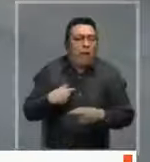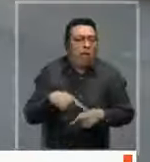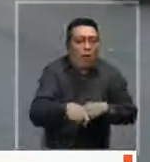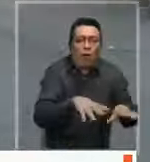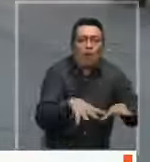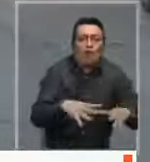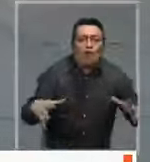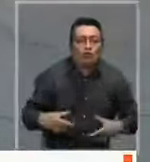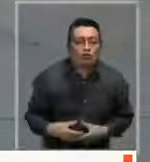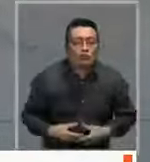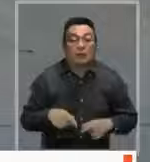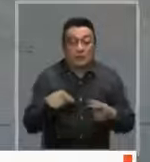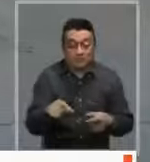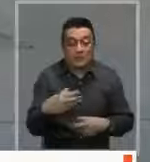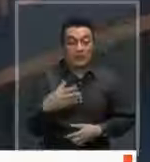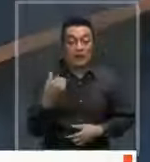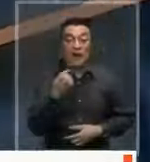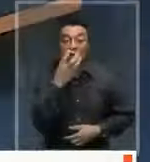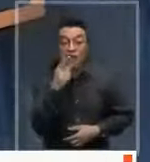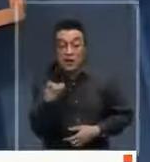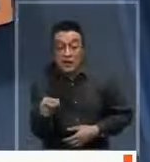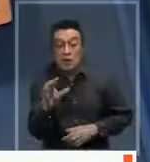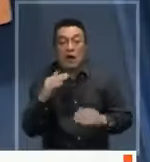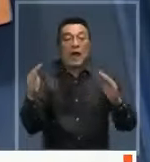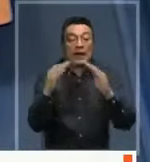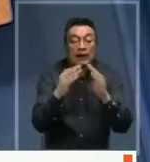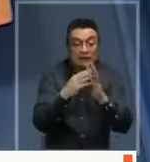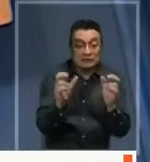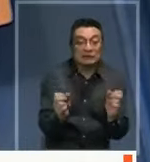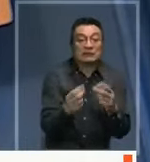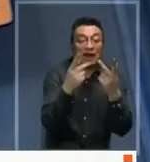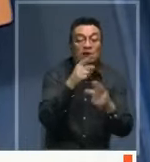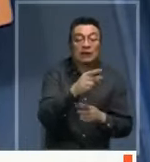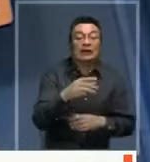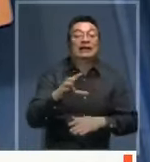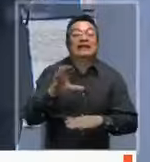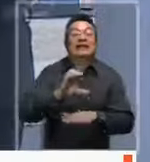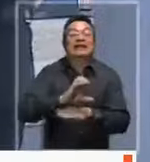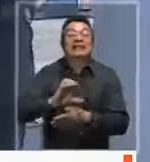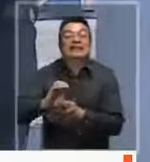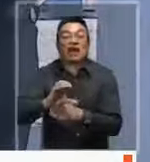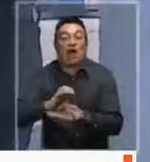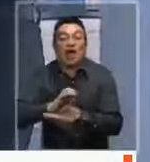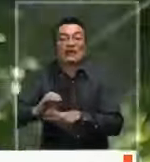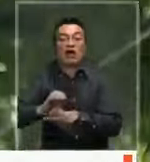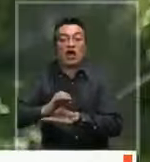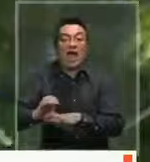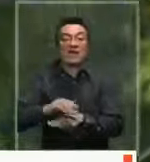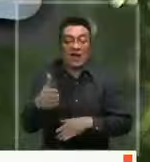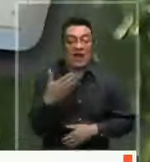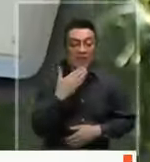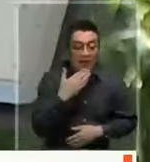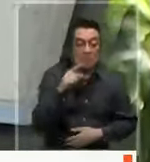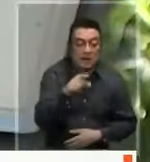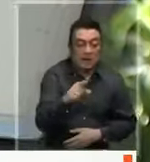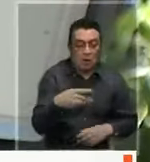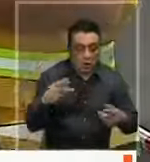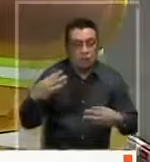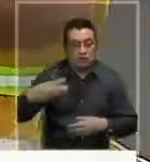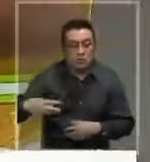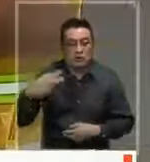cárter en la Florida o la recuperación de casas narco de tamallo en serro navia son parte de las fórmulas que se han impulsado desde los